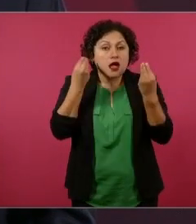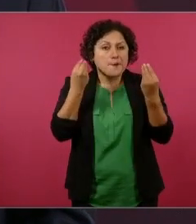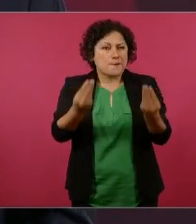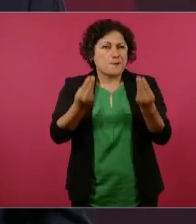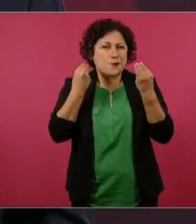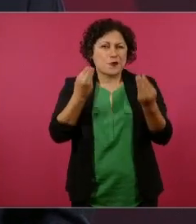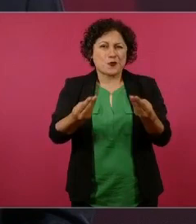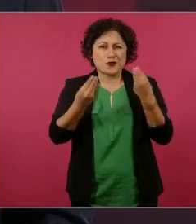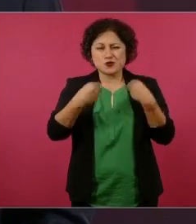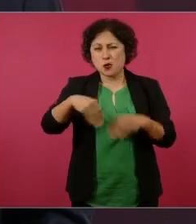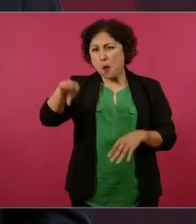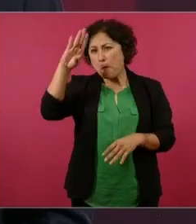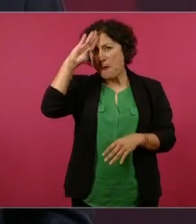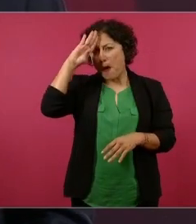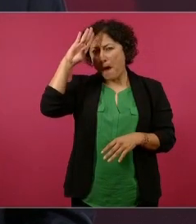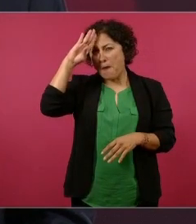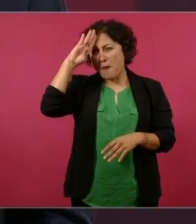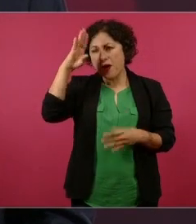mucho consumo.